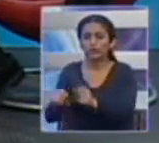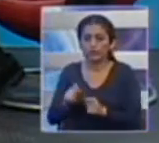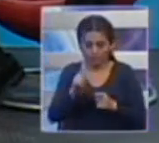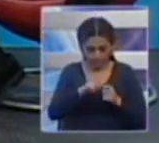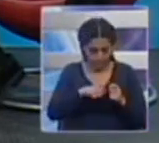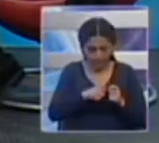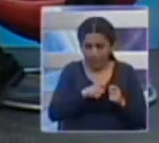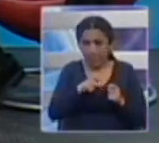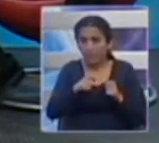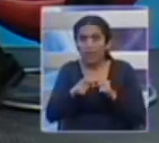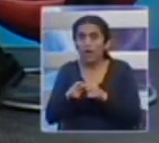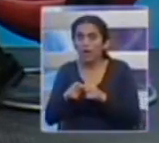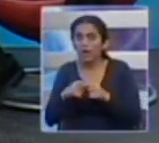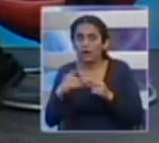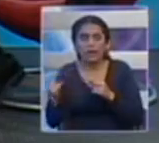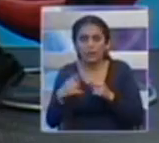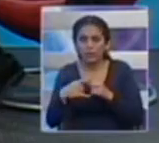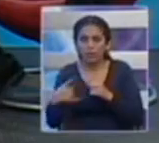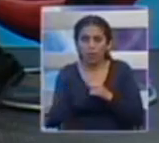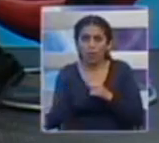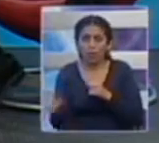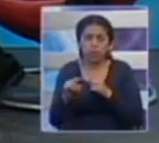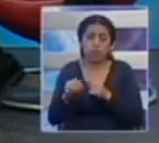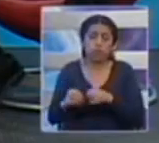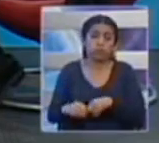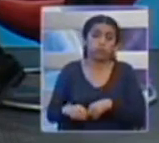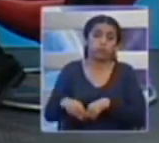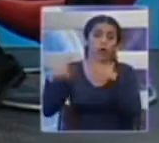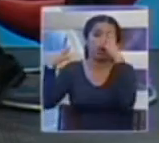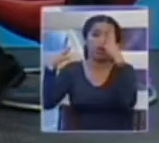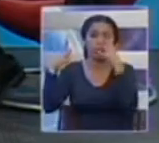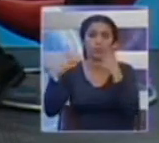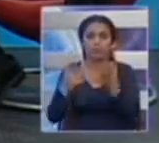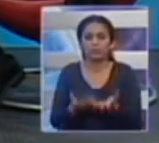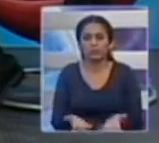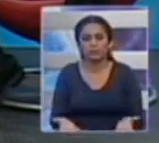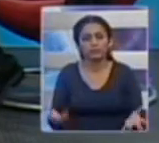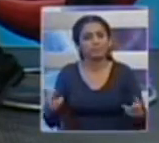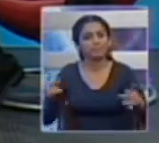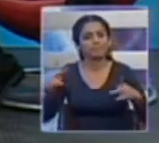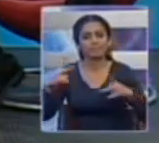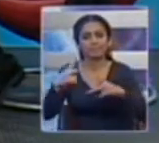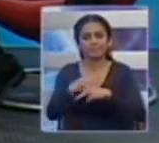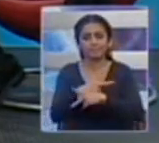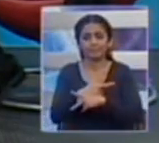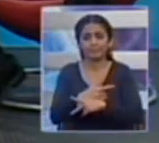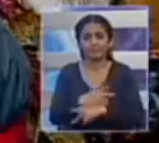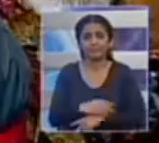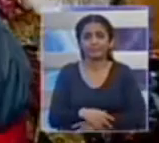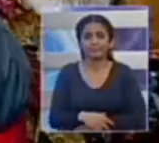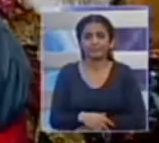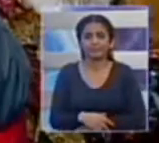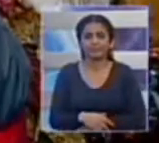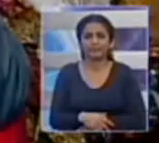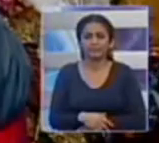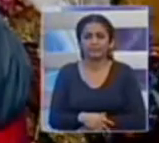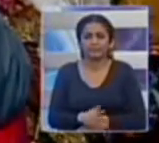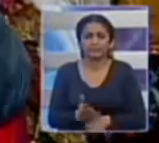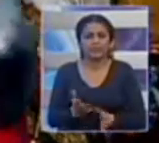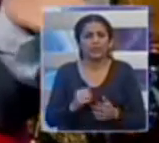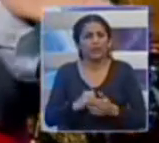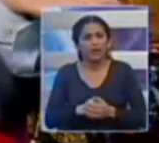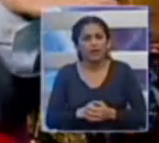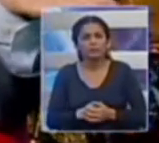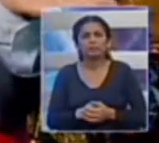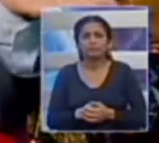se le encendió la atmósfera. Entonces, ese tipo de cosas generan los accidentes. Y ocurre, ¿no?, por ejemplo, mayor, que